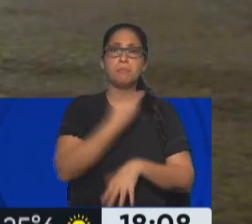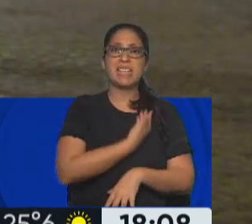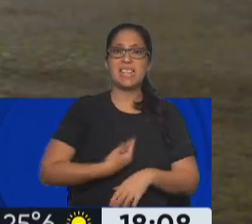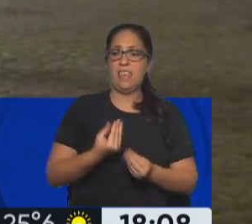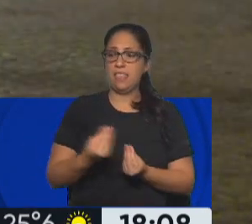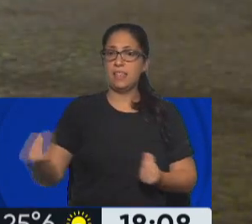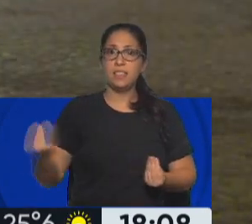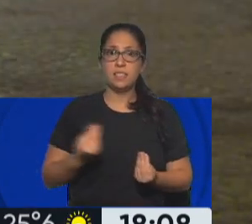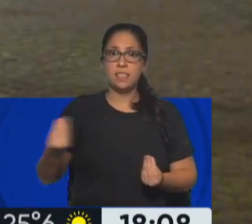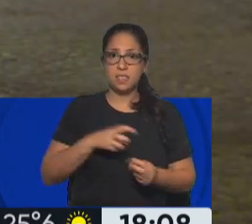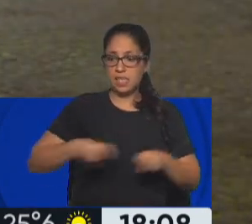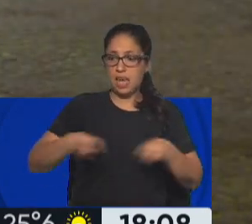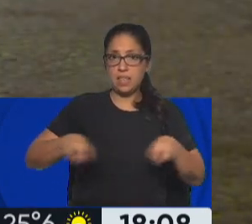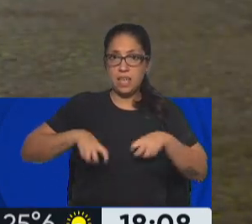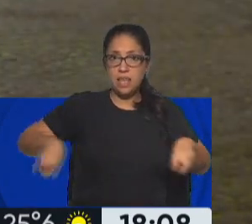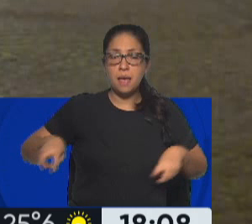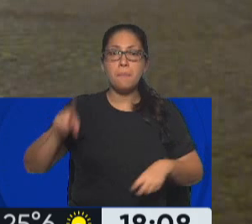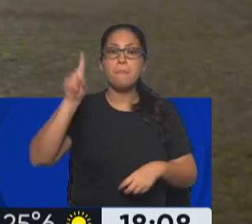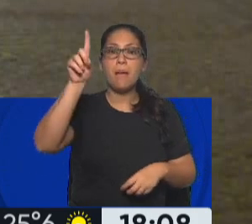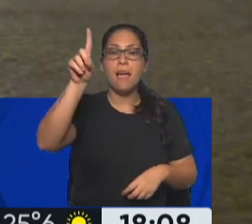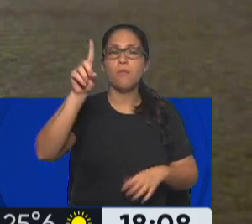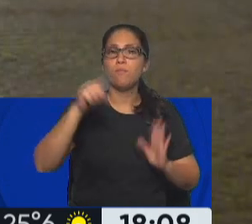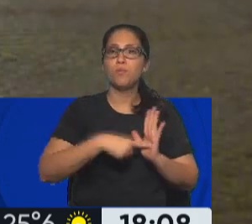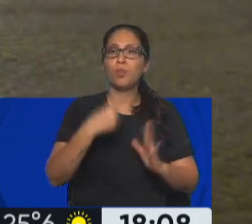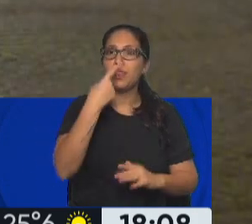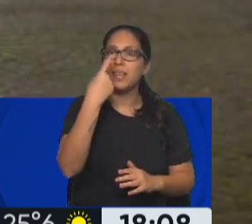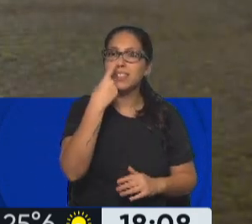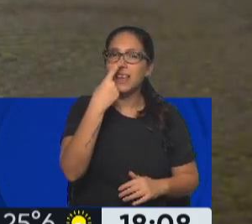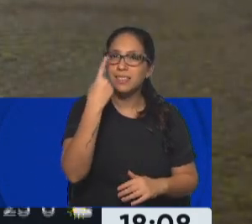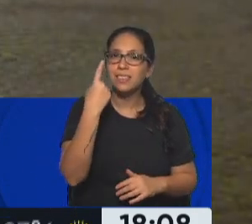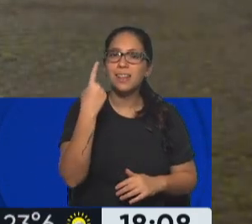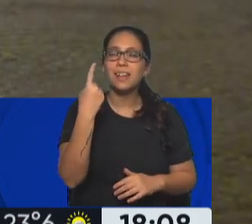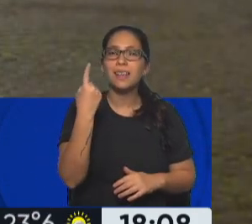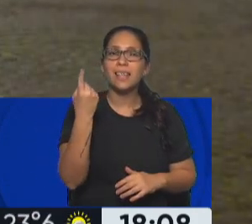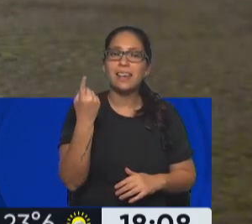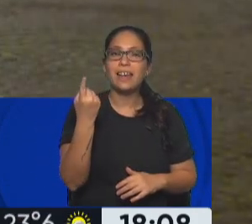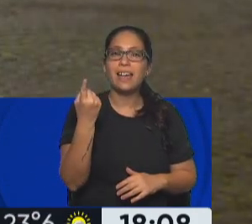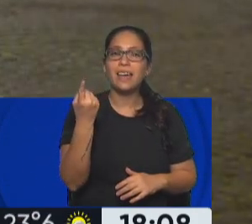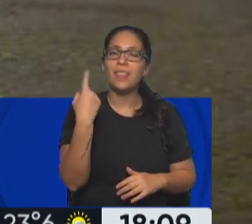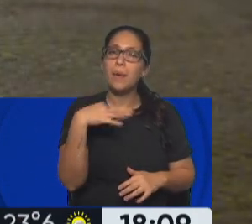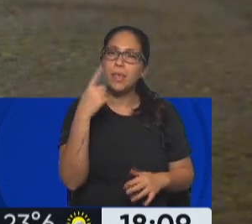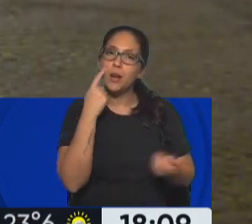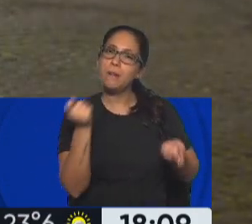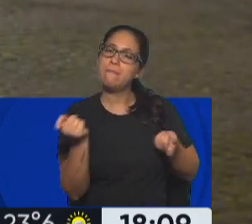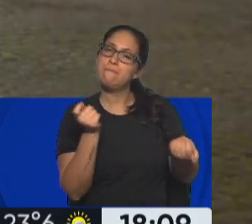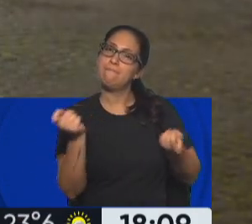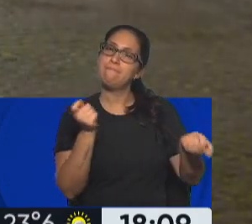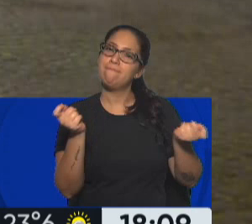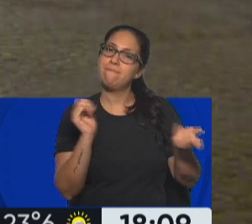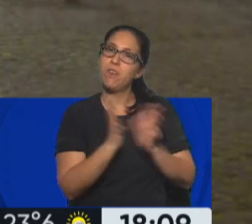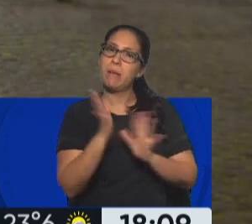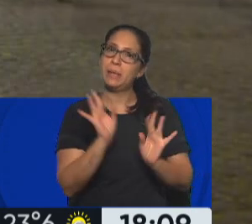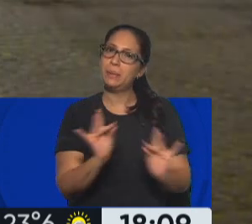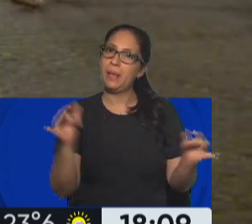ahí viene una situación interesante que la curia ha tenido que manejar con mucha diplomacia y mucha